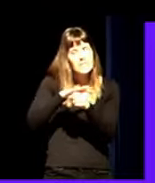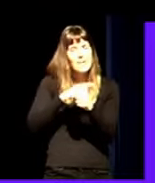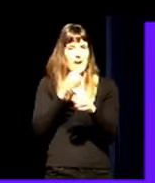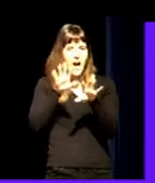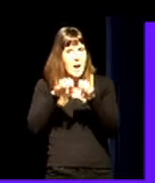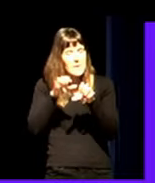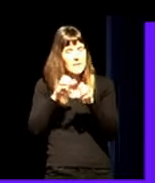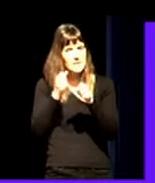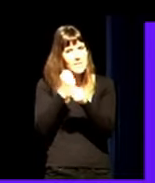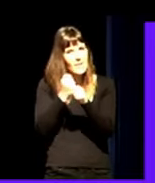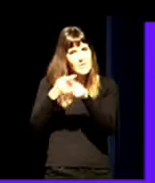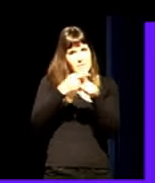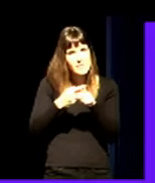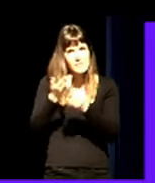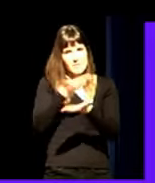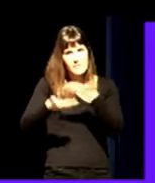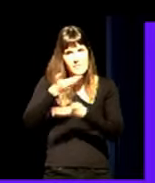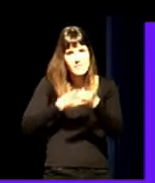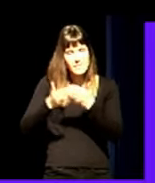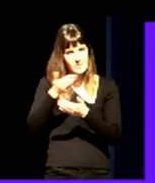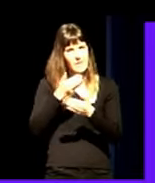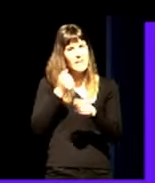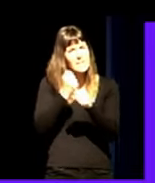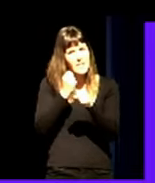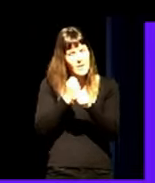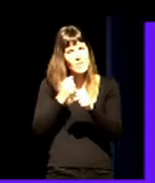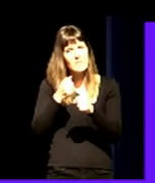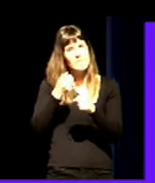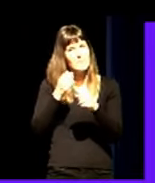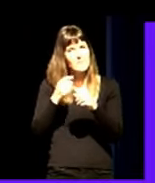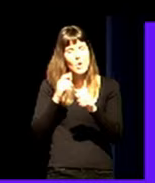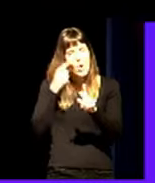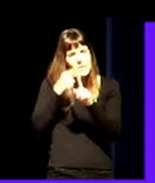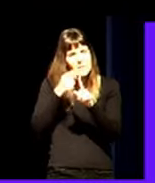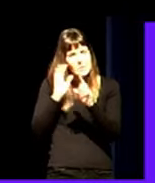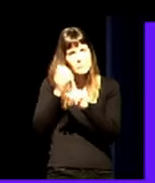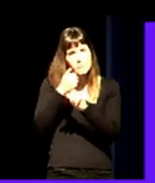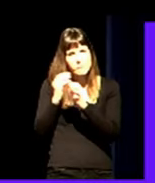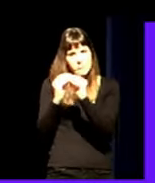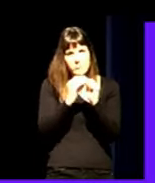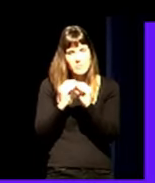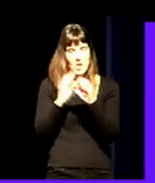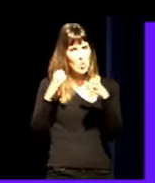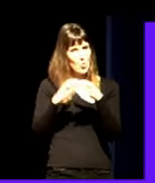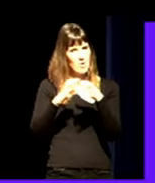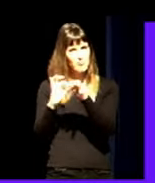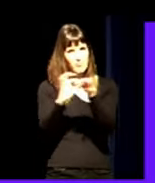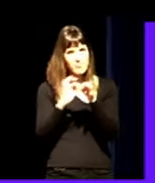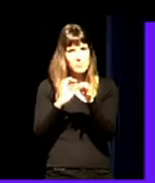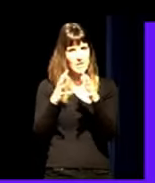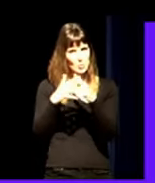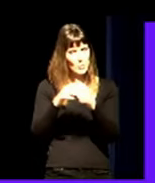otros, cooperativamente con otros, en una tarea colectiva que cohesiona al grupo, es decir, que